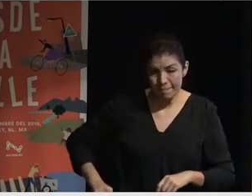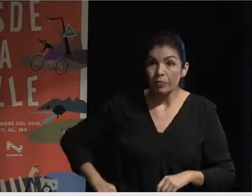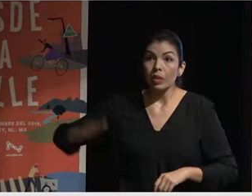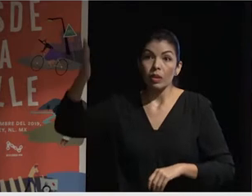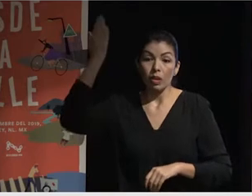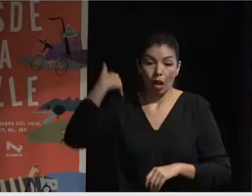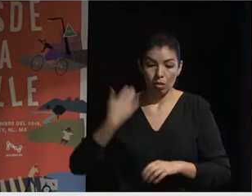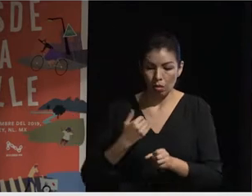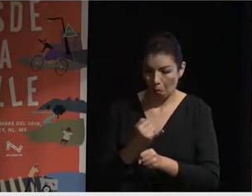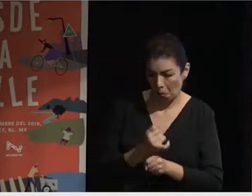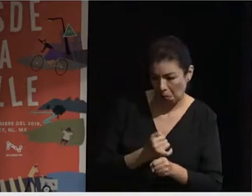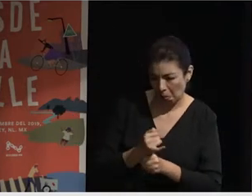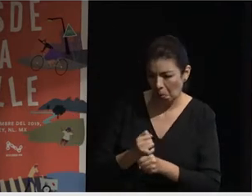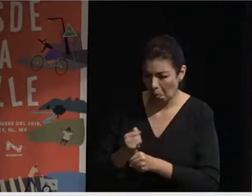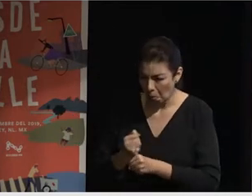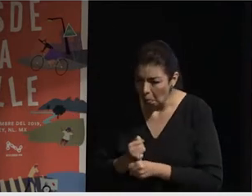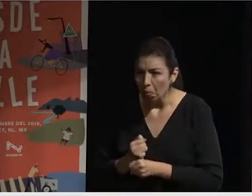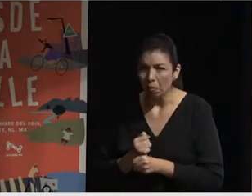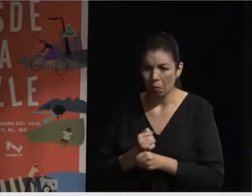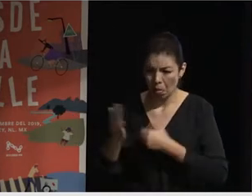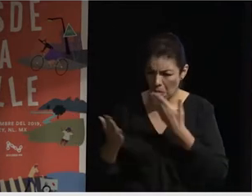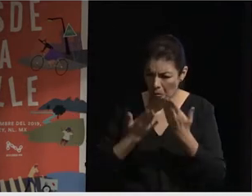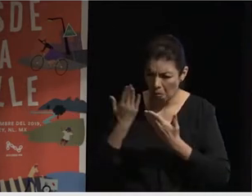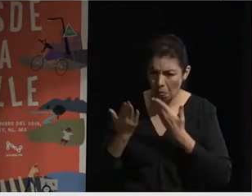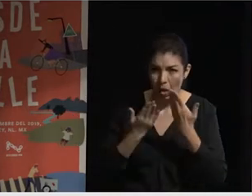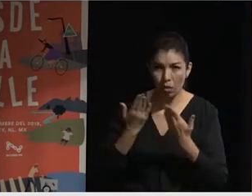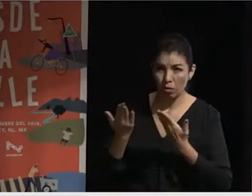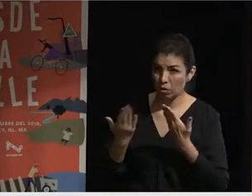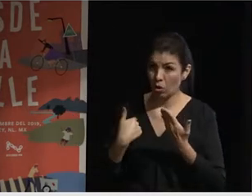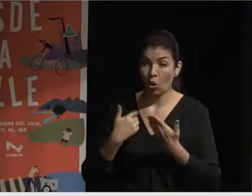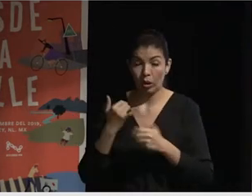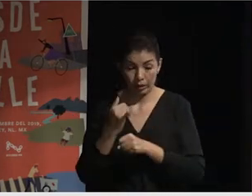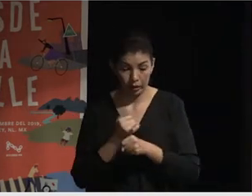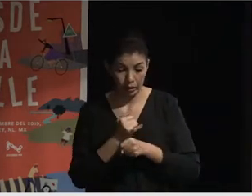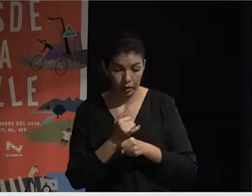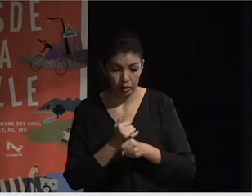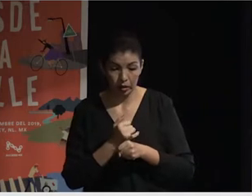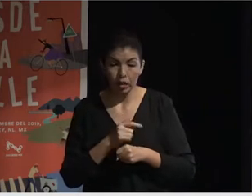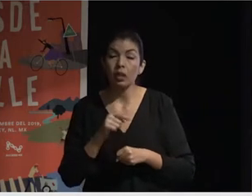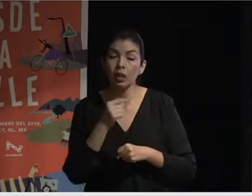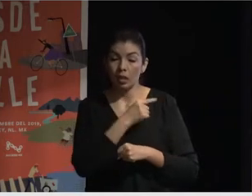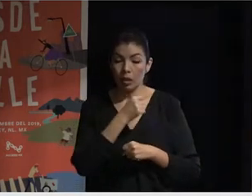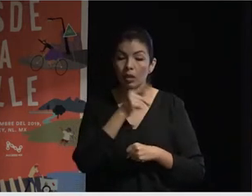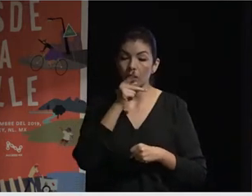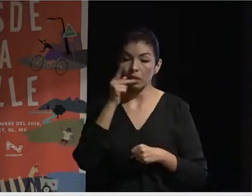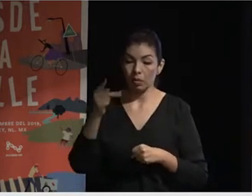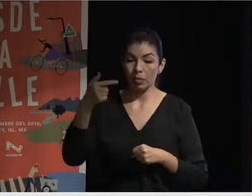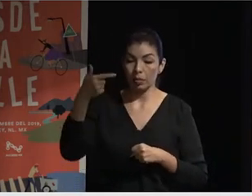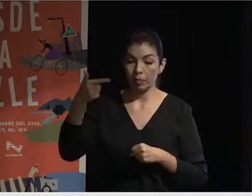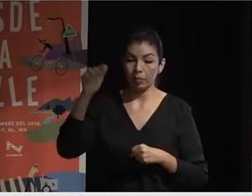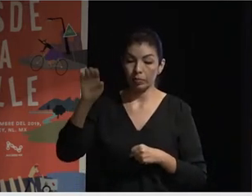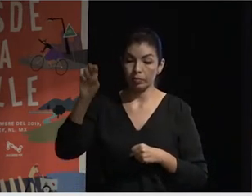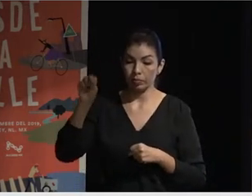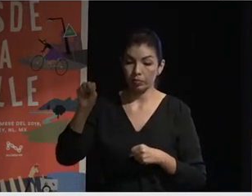nace por primera vez en el 64, es un neologismo, es decir, una palabra nueva, se fue formulando todo un debate